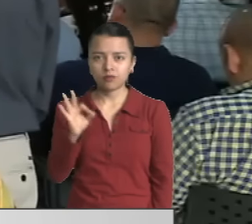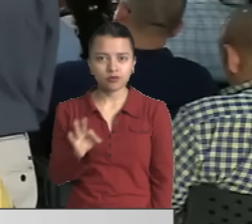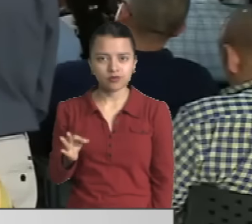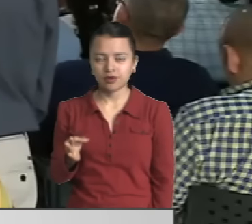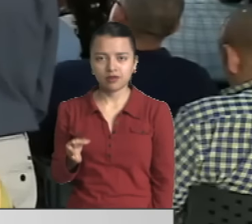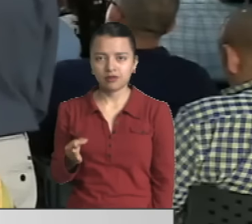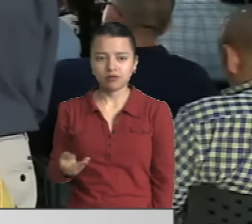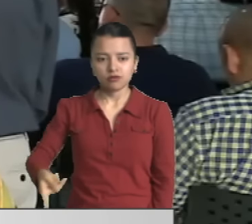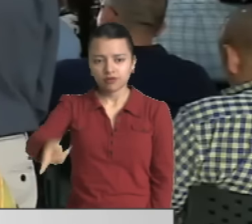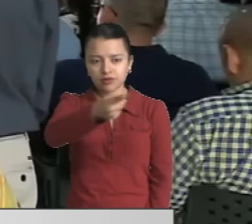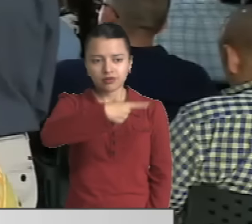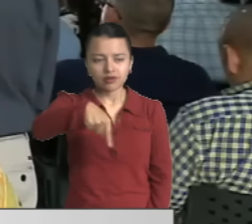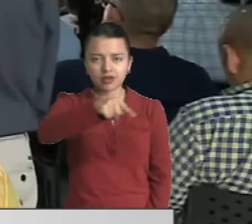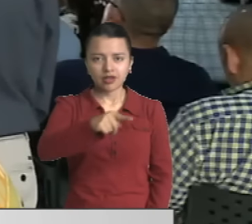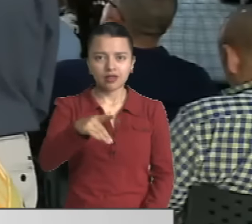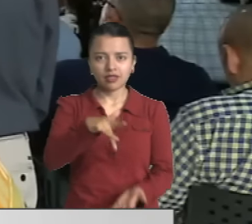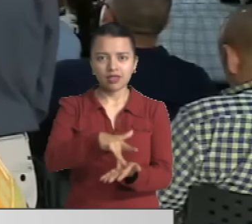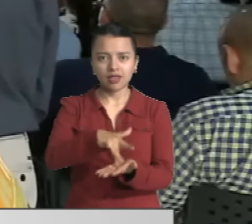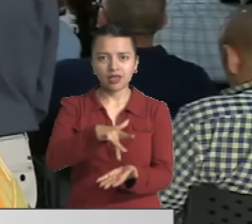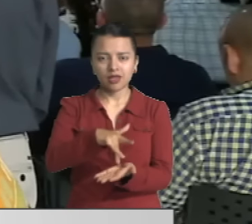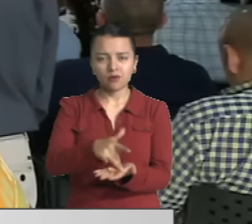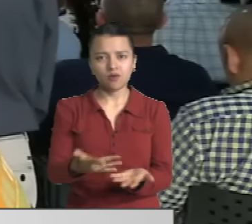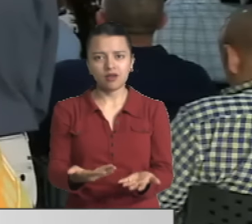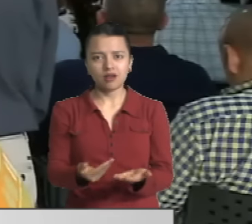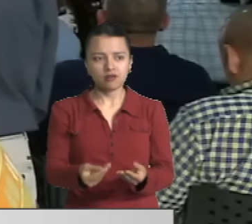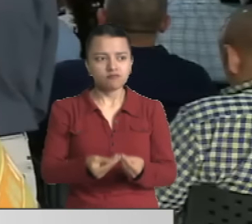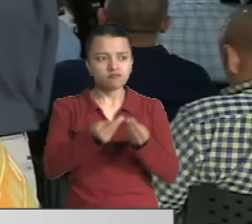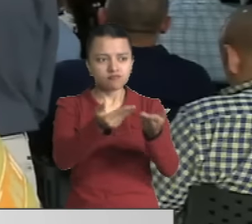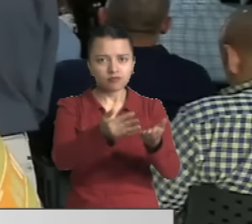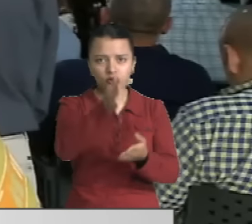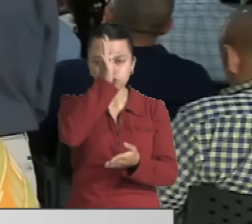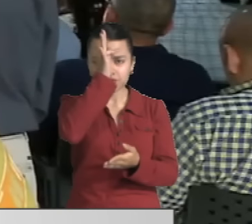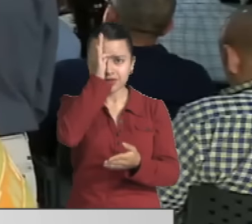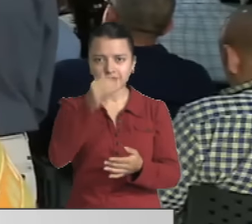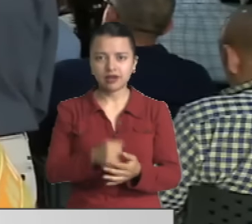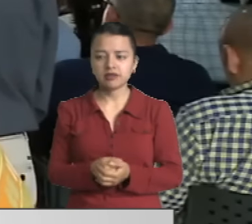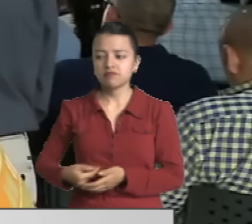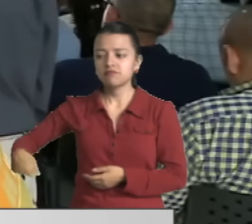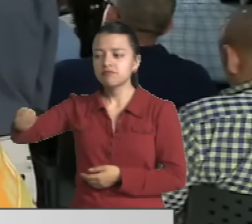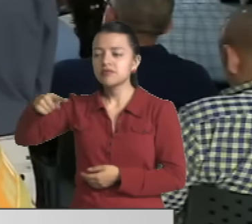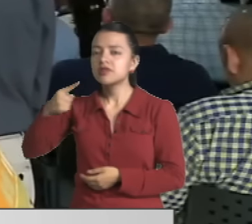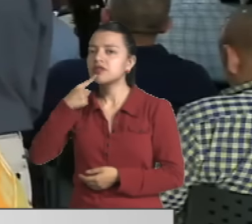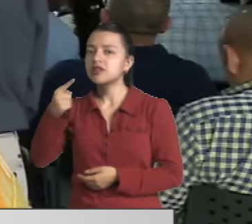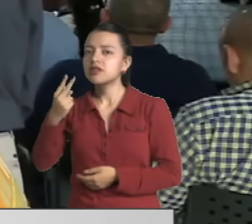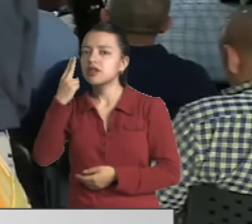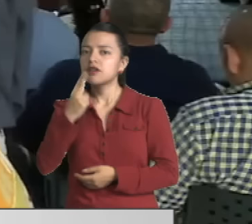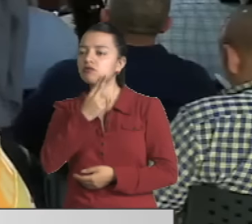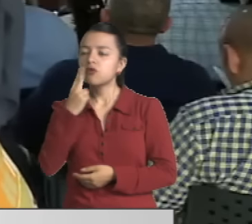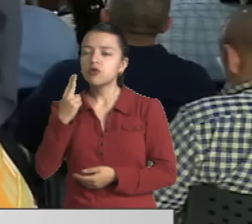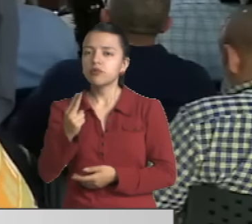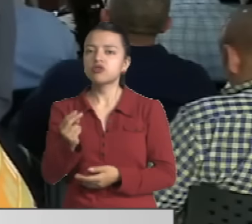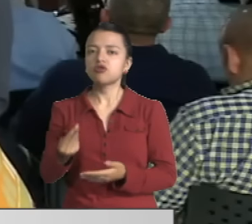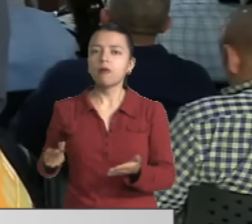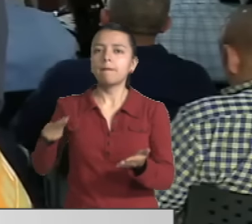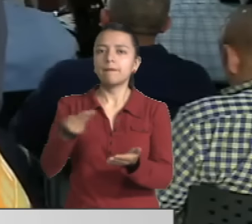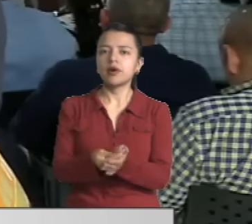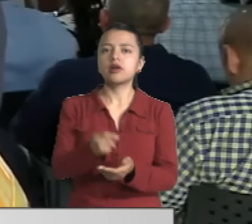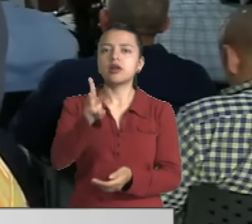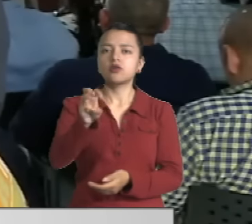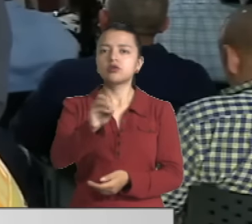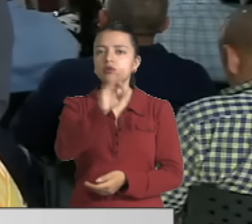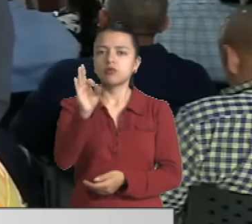que adeudan a los hospitales, no están cumpliendo con el 80% del que hablan en todos los medios y nos están